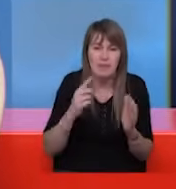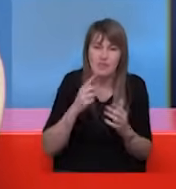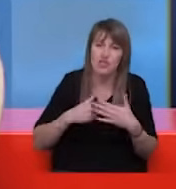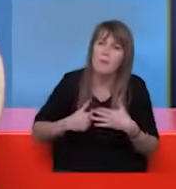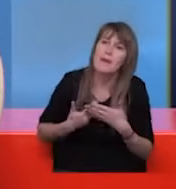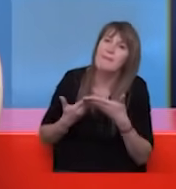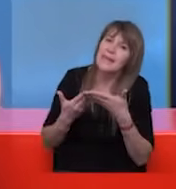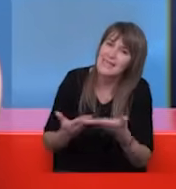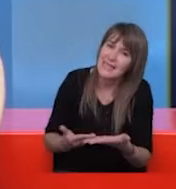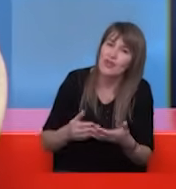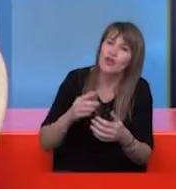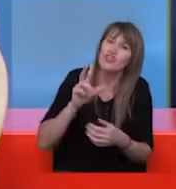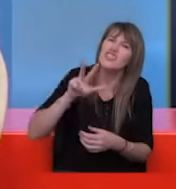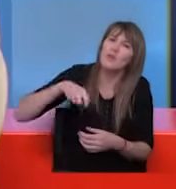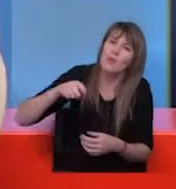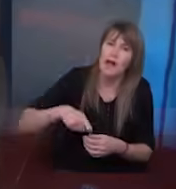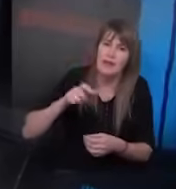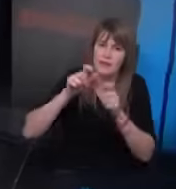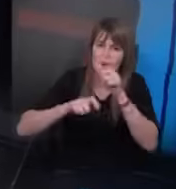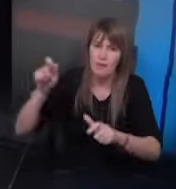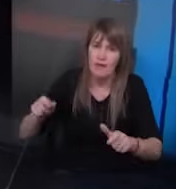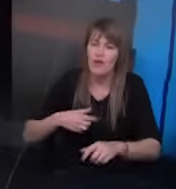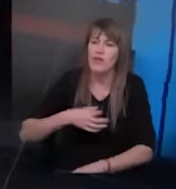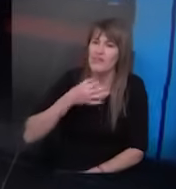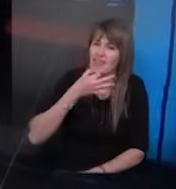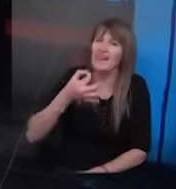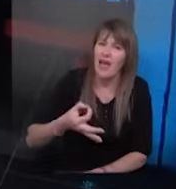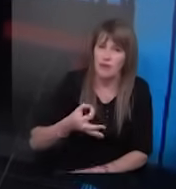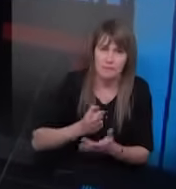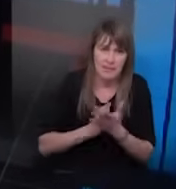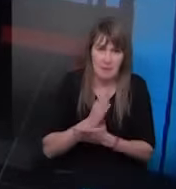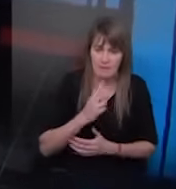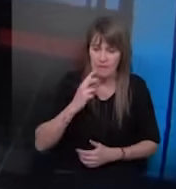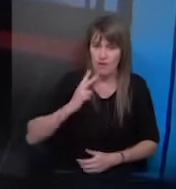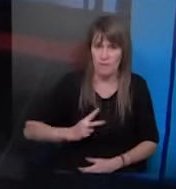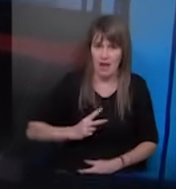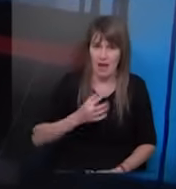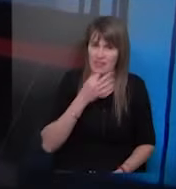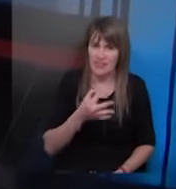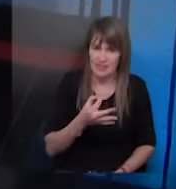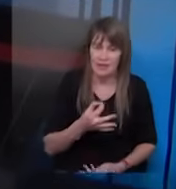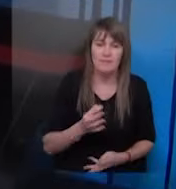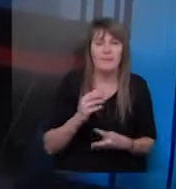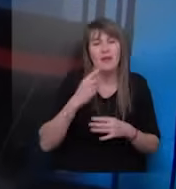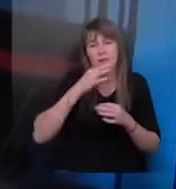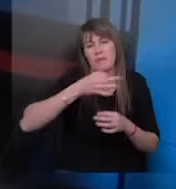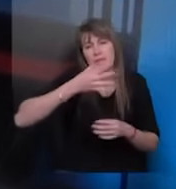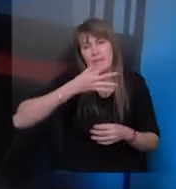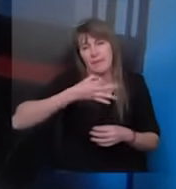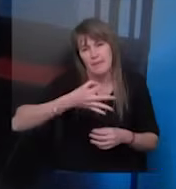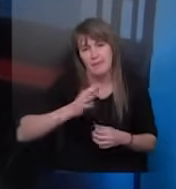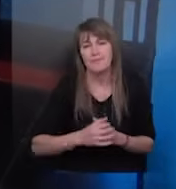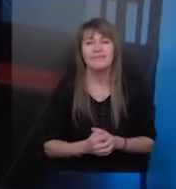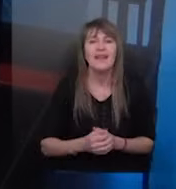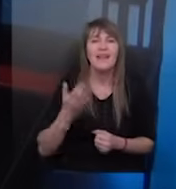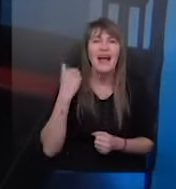ante el Tribunal del Pueblo y declaro. Esa era la forma, la parte formal de la declaración, y después estaba todo el contenido. Y en aquella época,